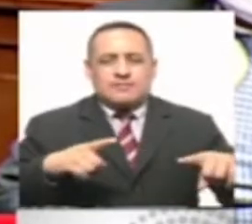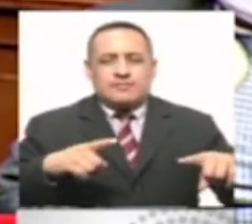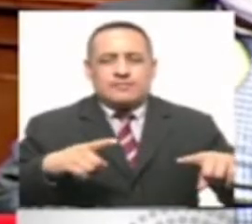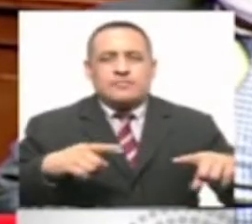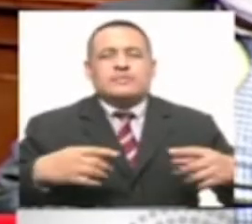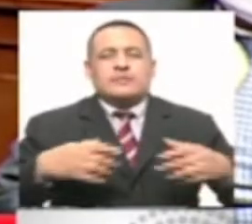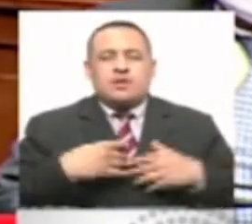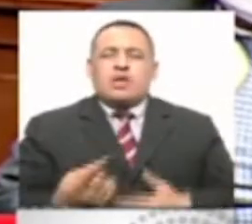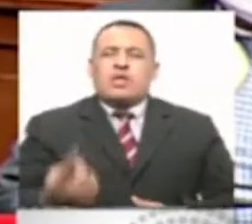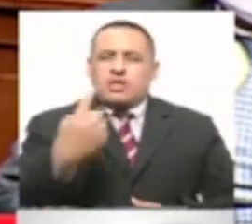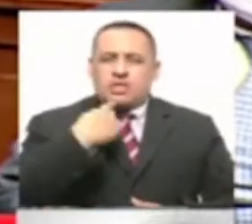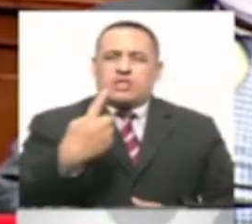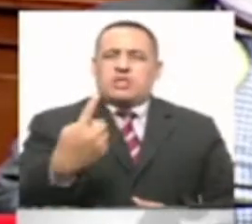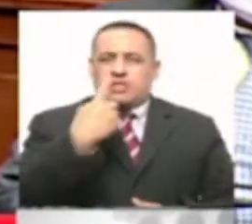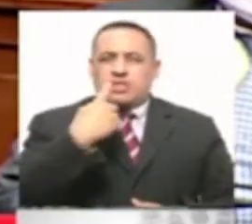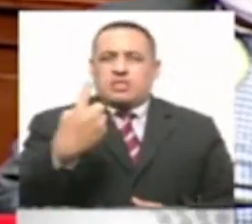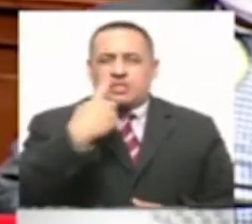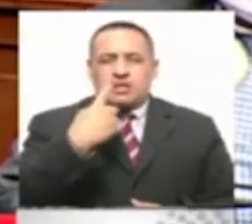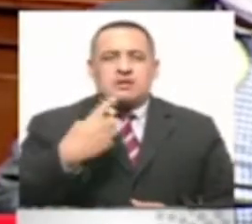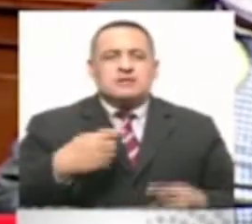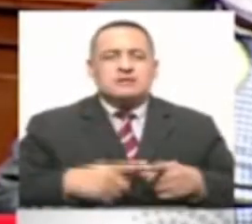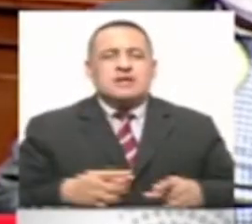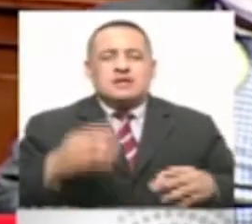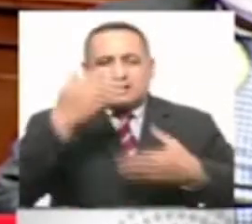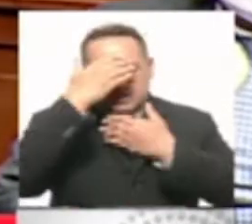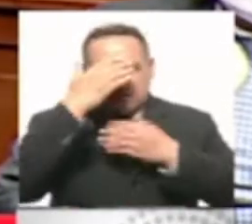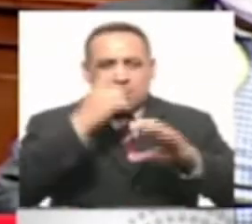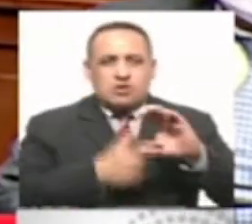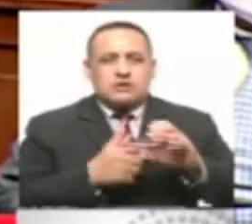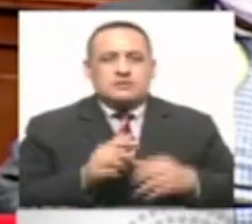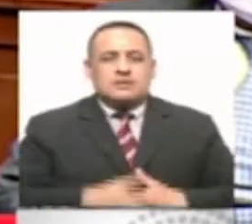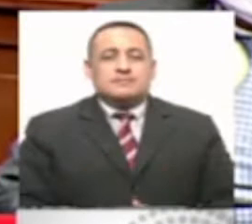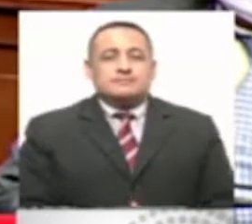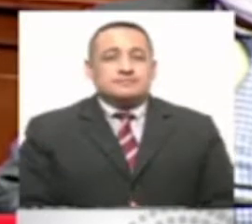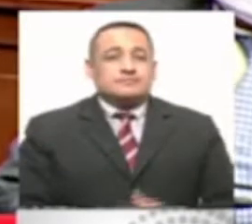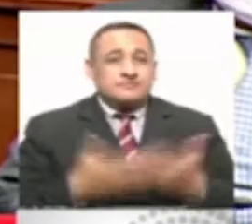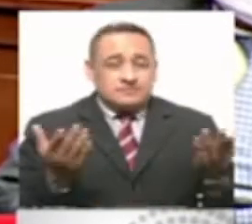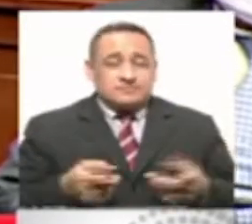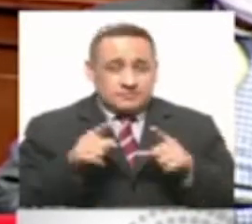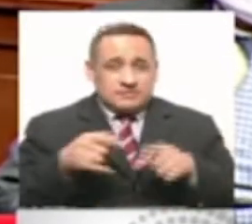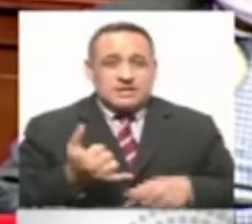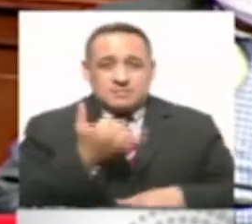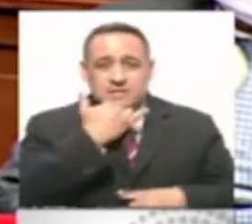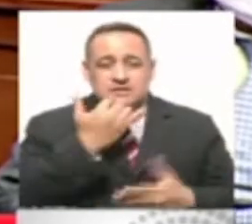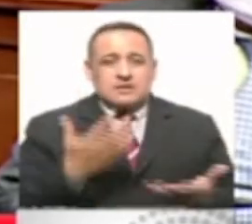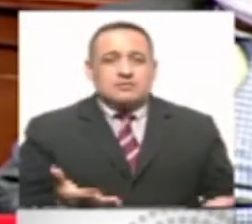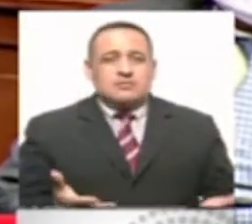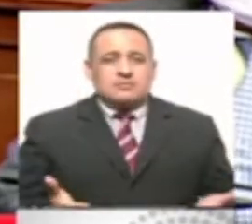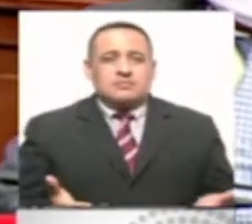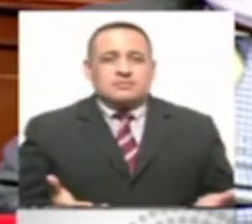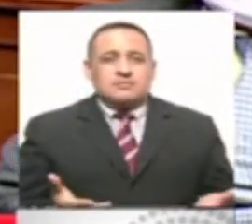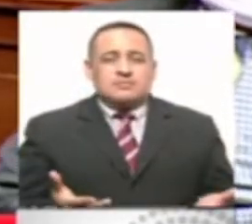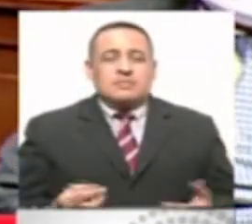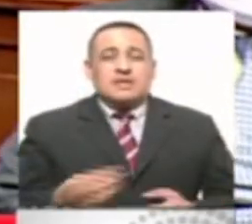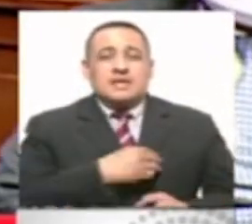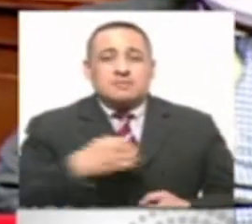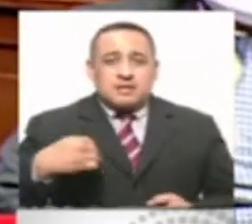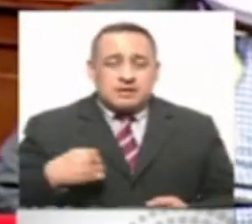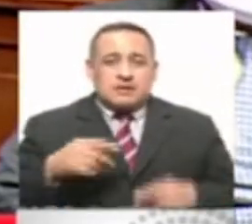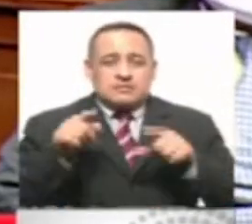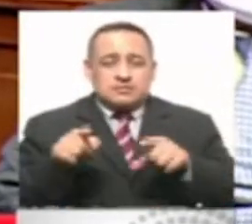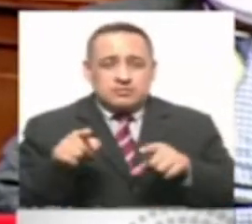somos acusados de terroristas. Y eso es lo que ha pasado. El ministro